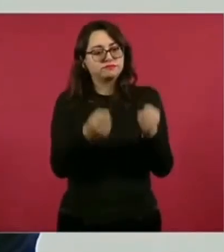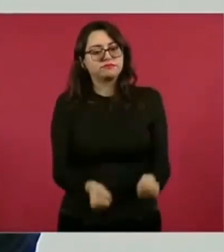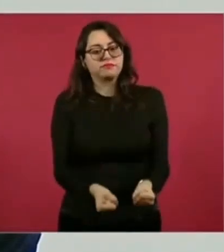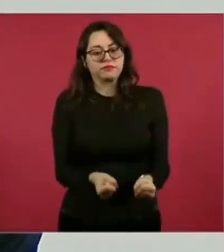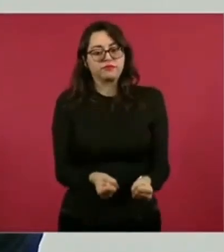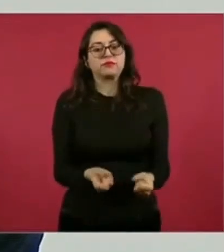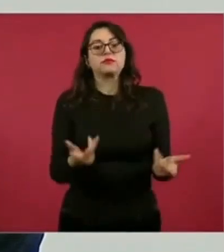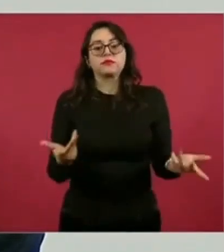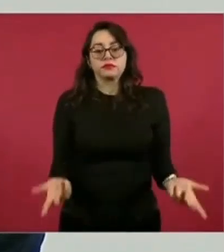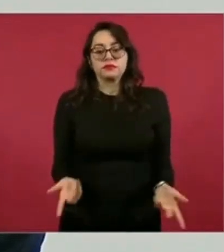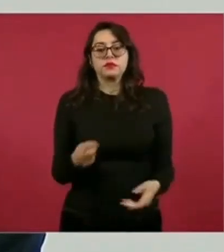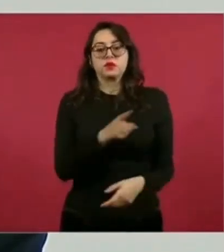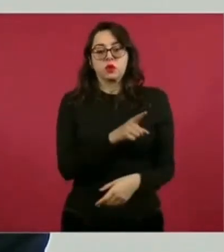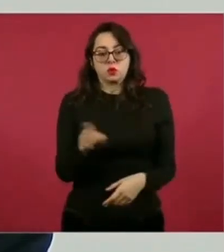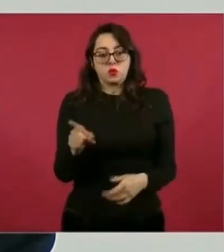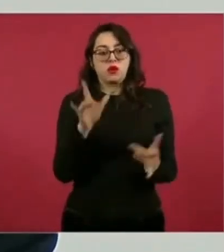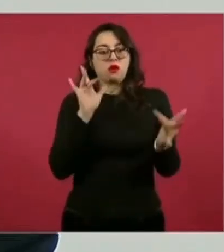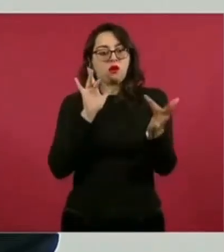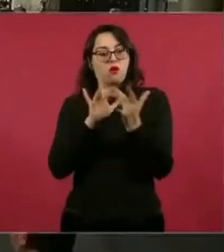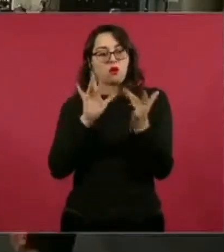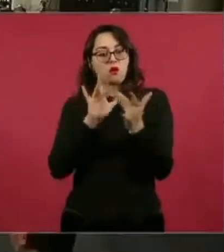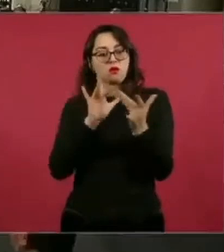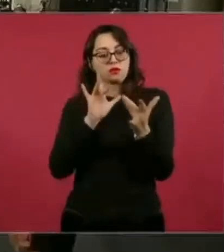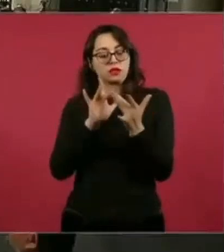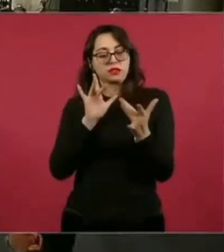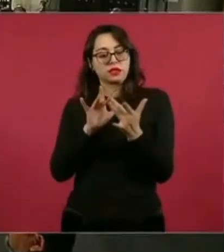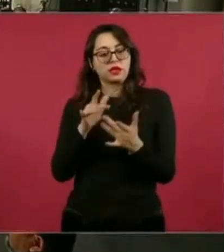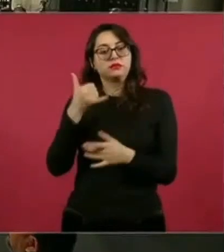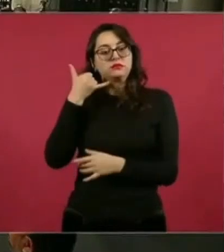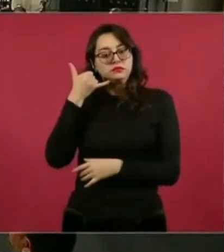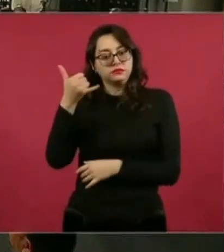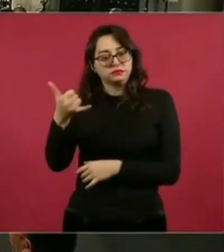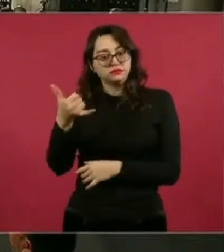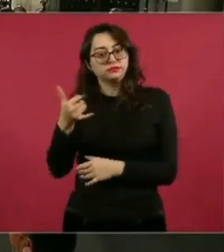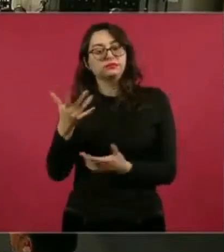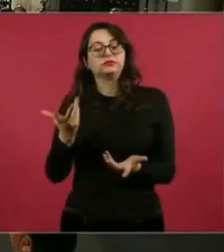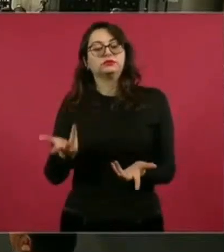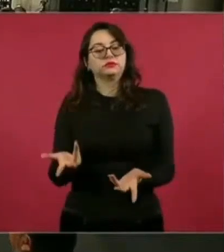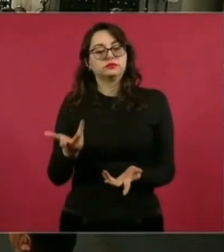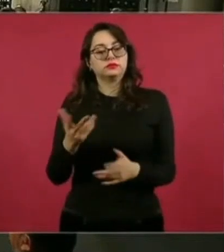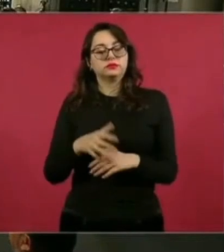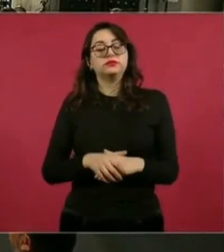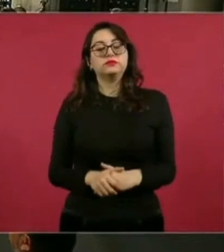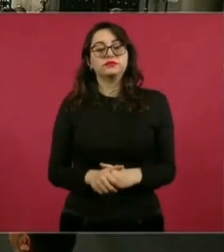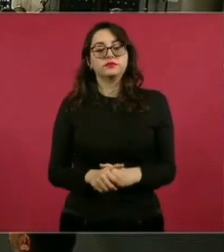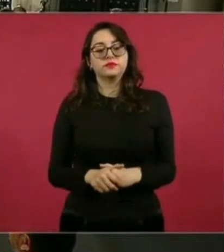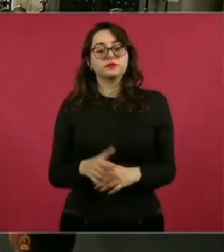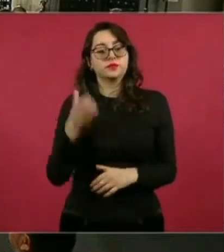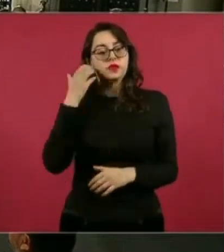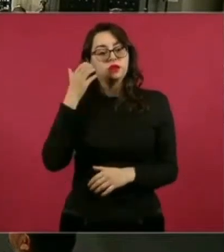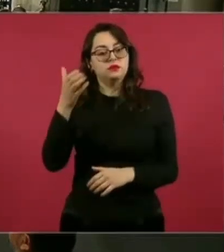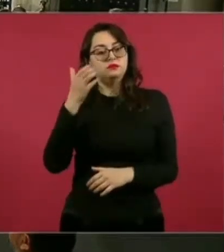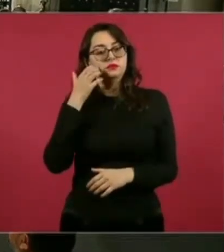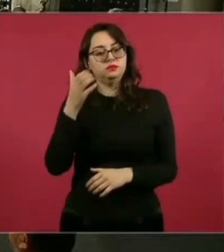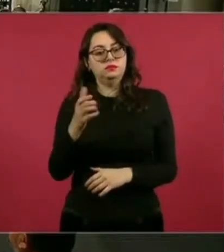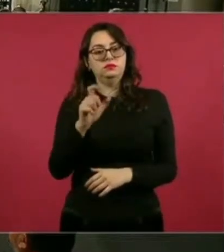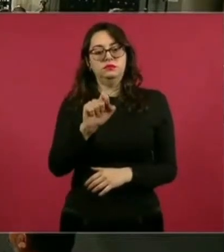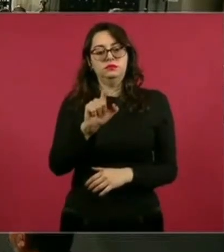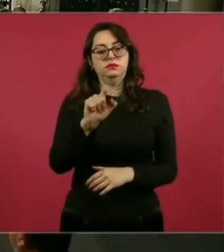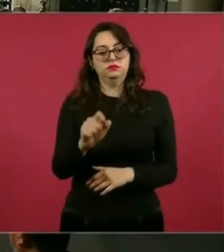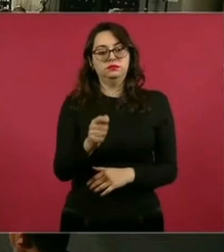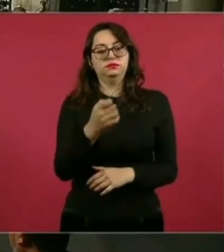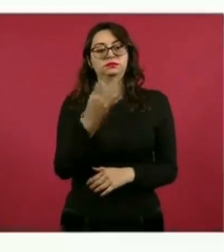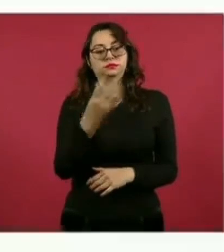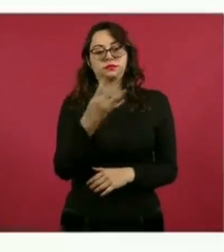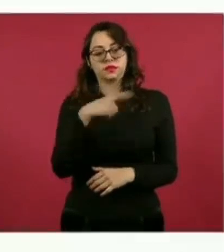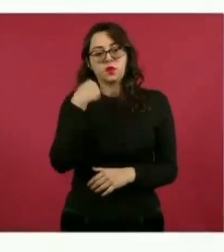cual ponemos a disposición los datos de contacto del mecanismo, los teléfonos de emergencia,